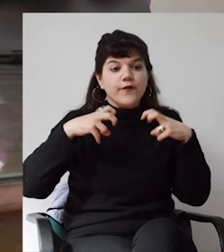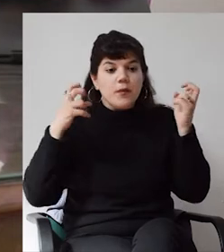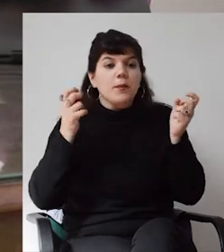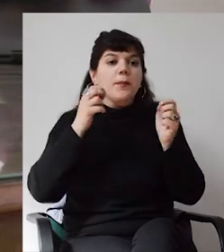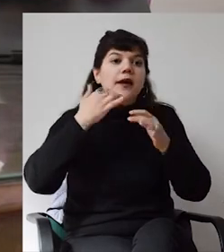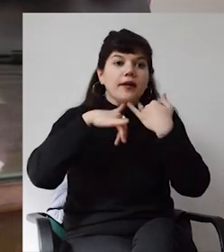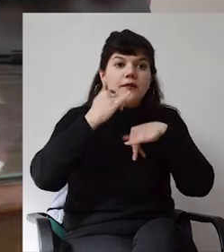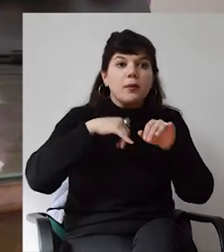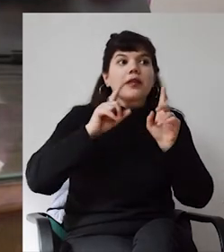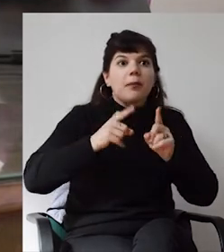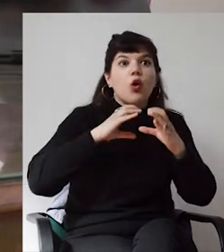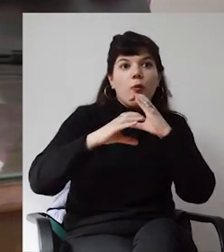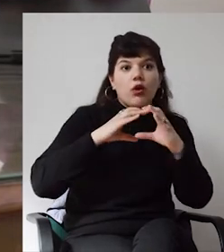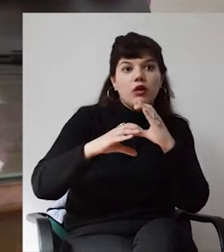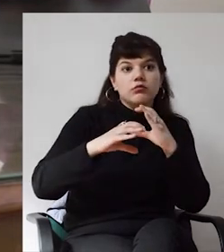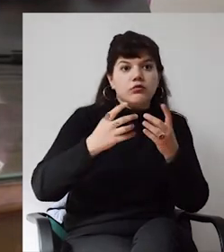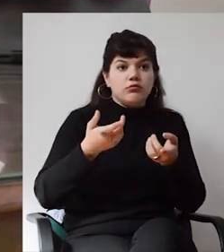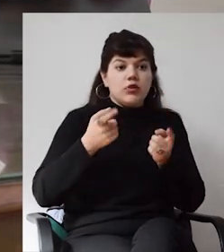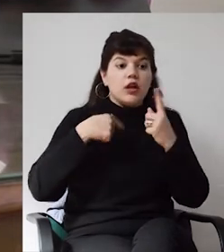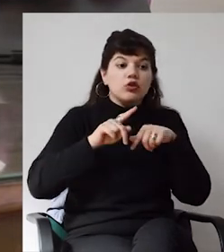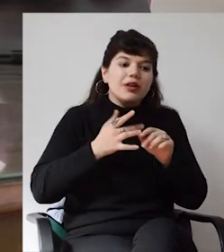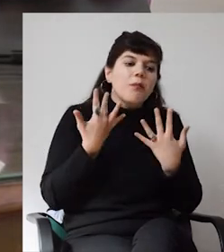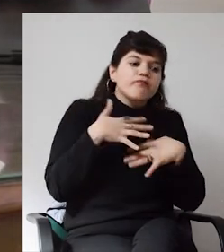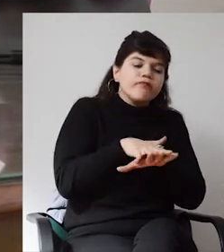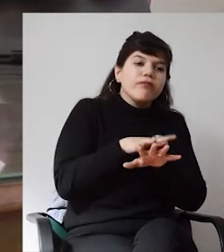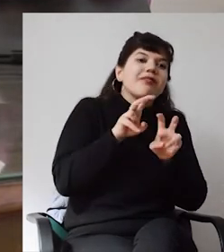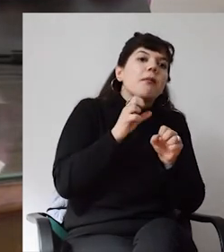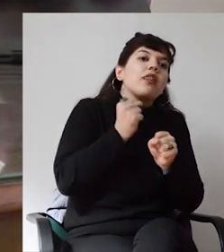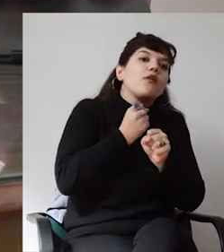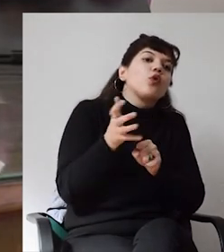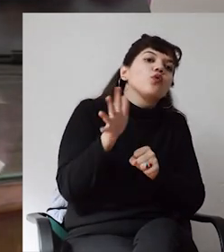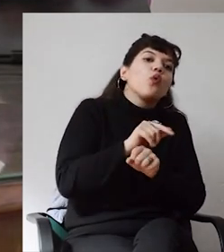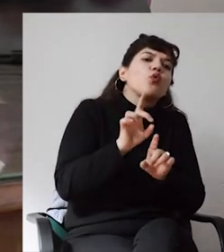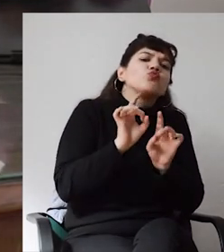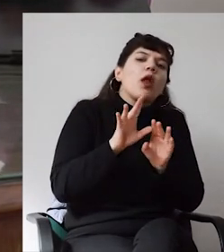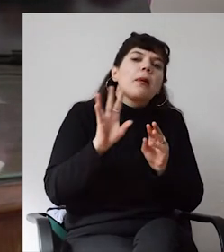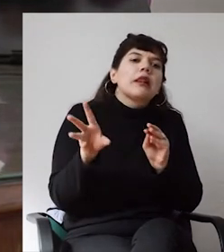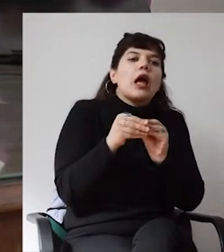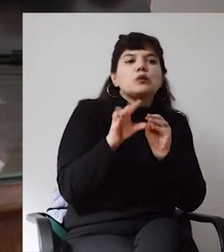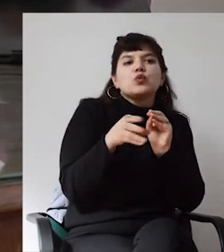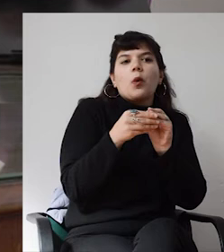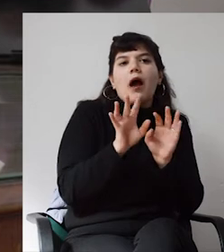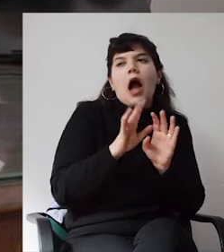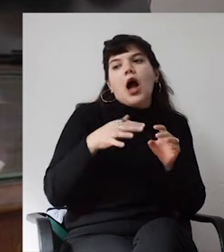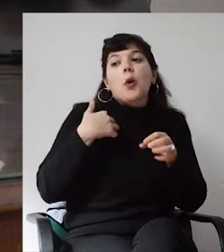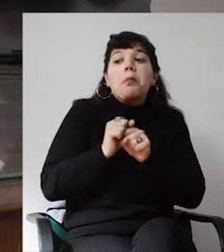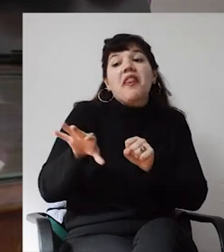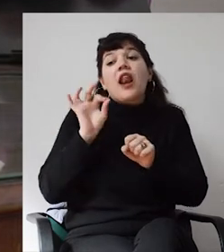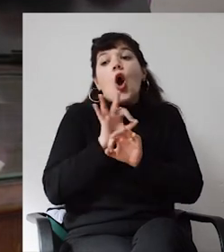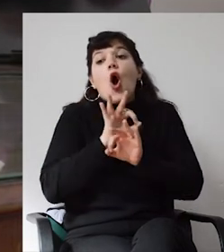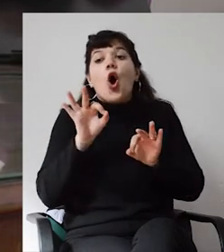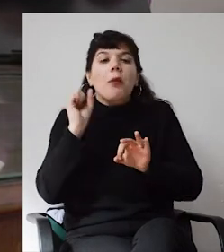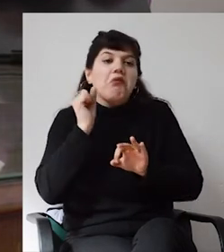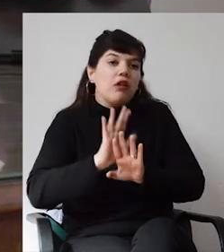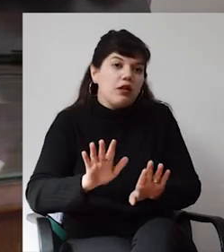información y la comunicación, de nuevo integradas en el trabajo cotidiano, y no como un accesorio eventualmente